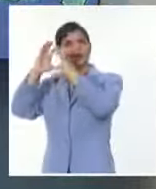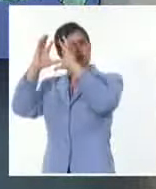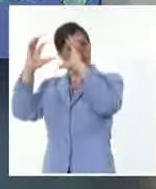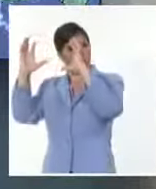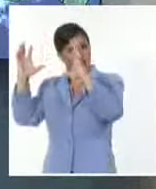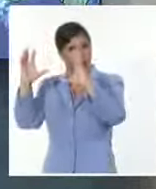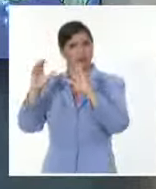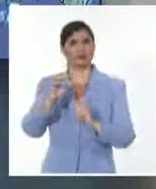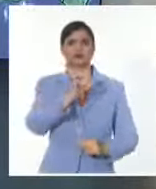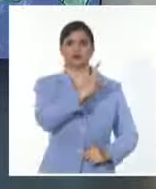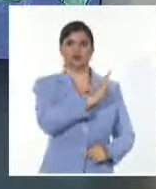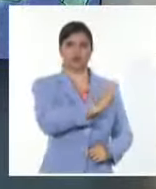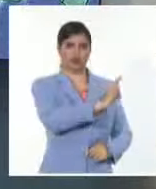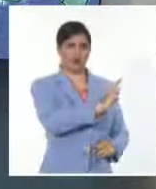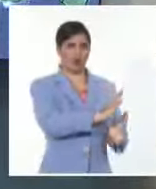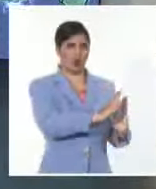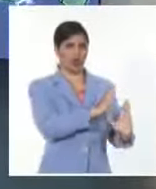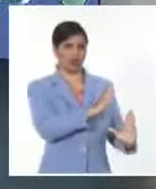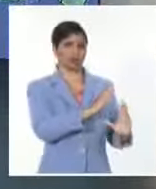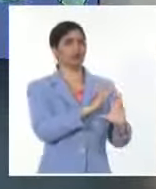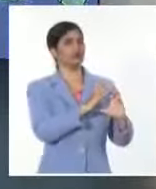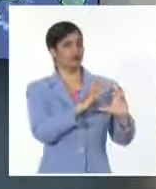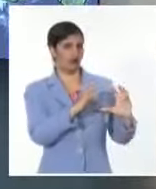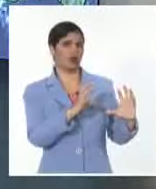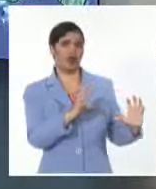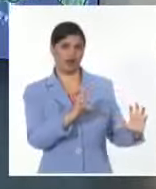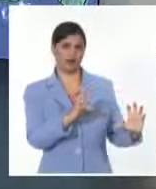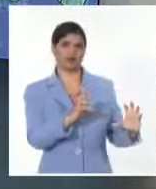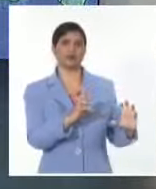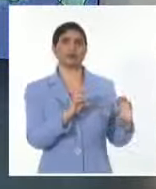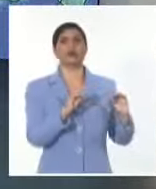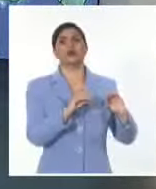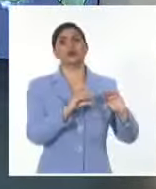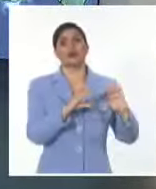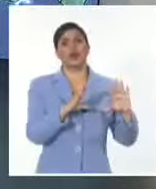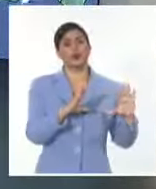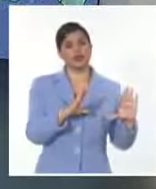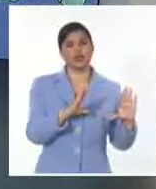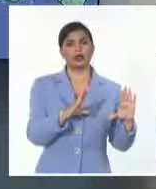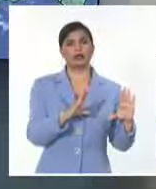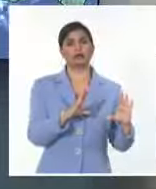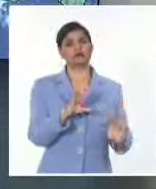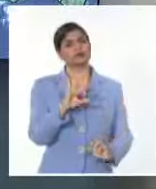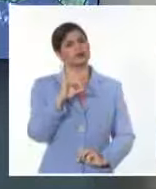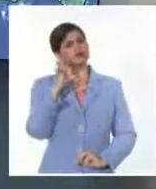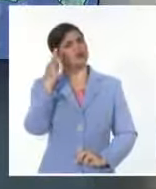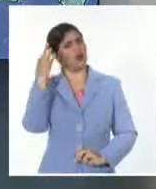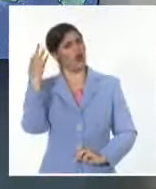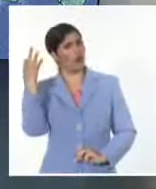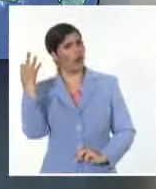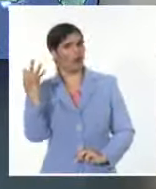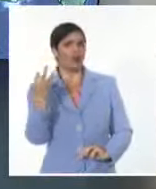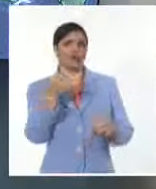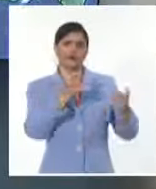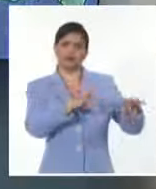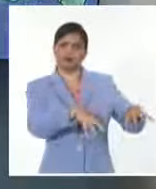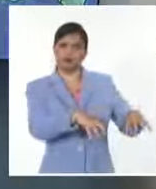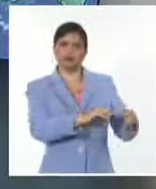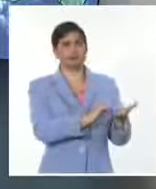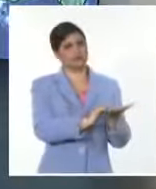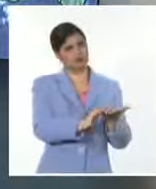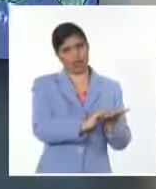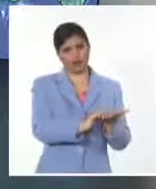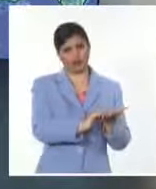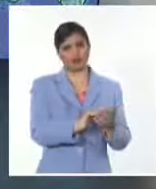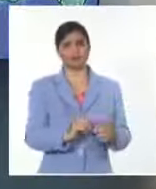la zona oriental permanece la nubosidad Aunque durante la mañana han sido menores las precipitaciones pero se incrementarán durante la tarde con el calentamiento